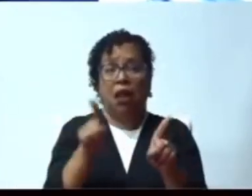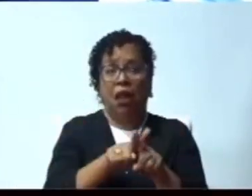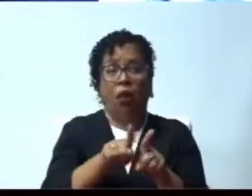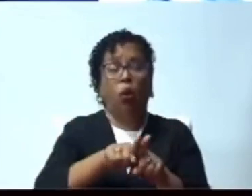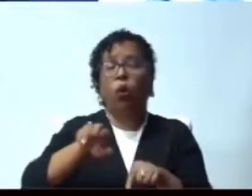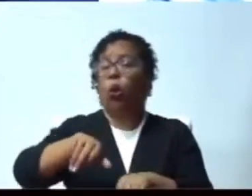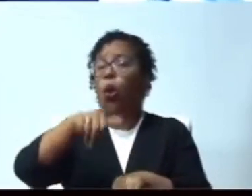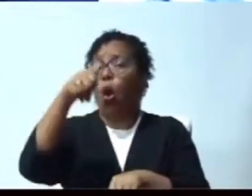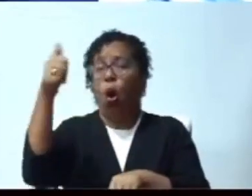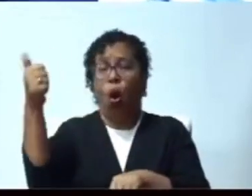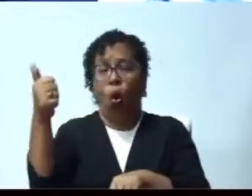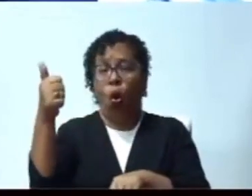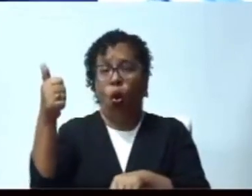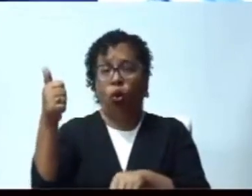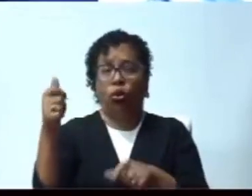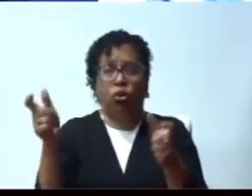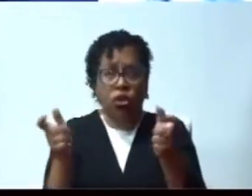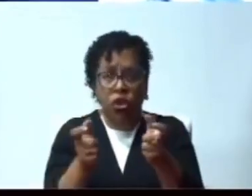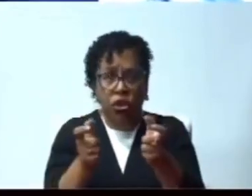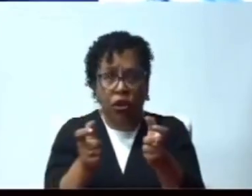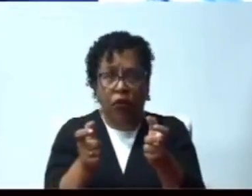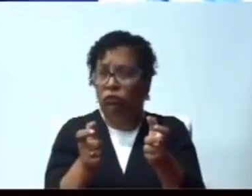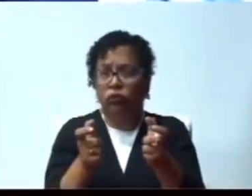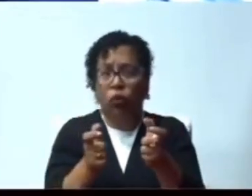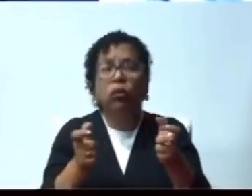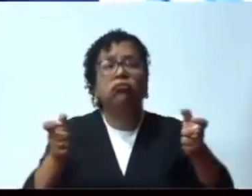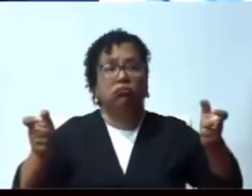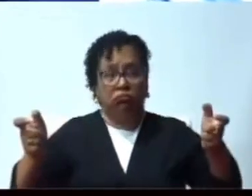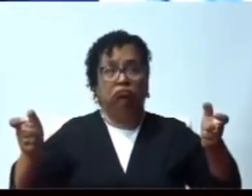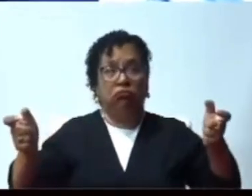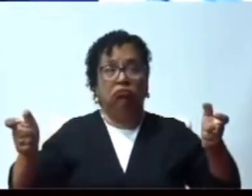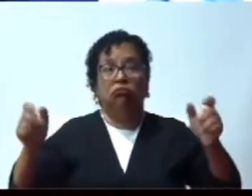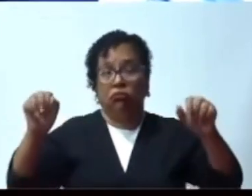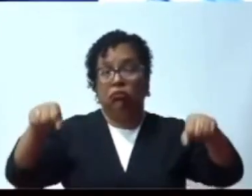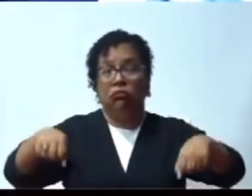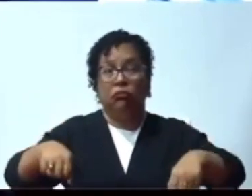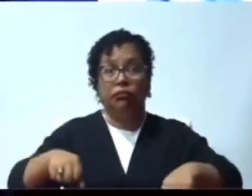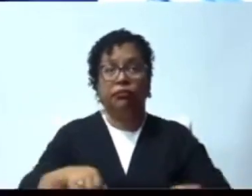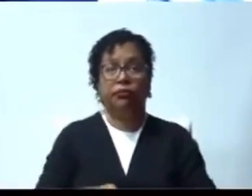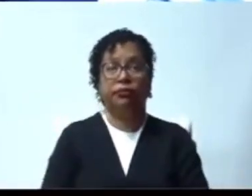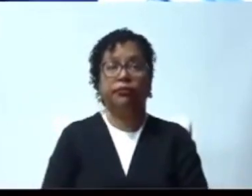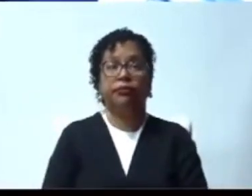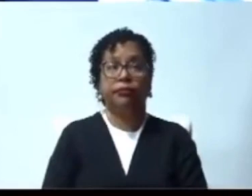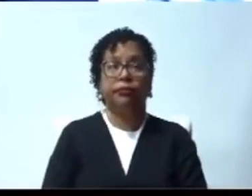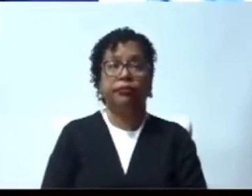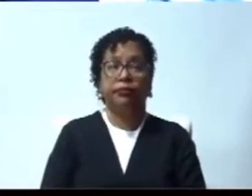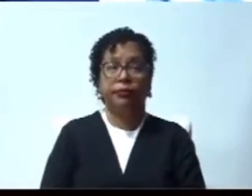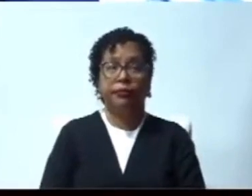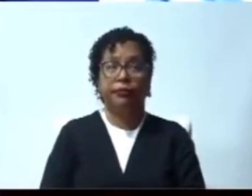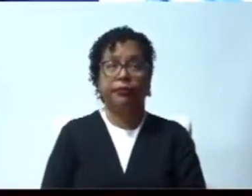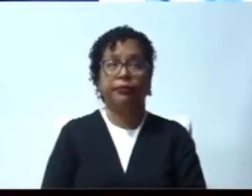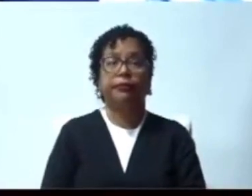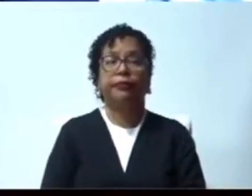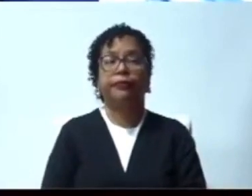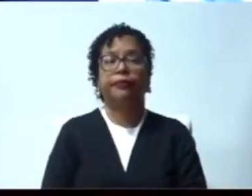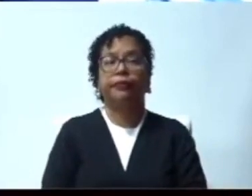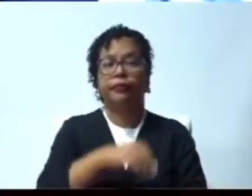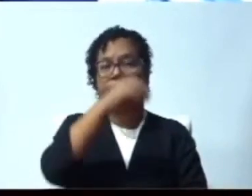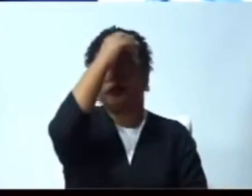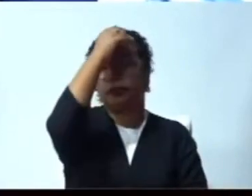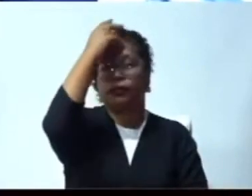con discriminación si no nos limitamos a los proyectos que tienen 500 metros. Y así como estamos aprobando